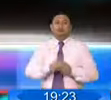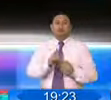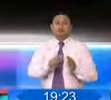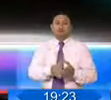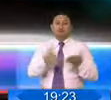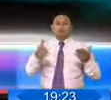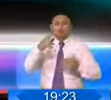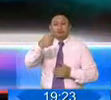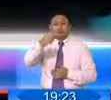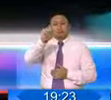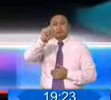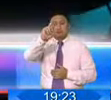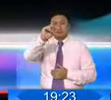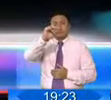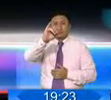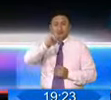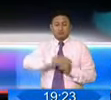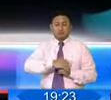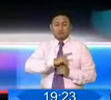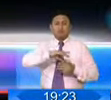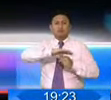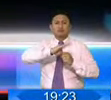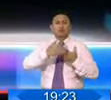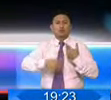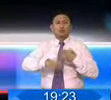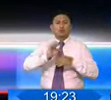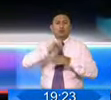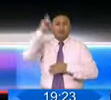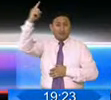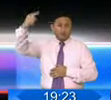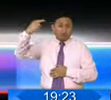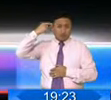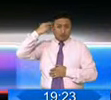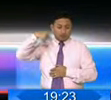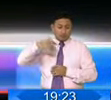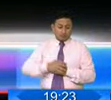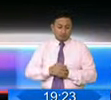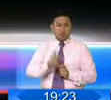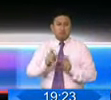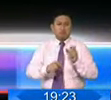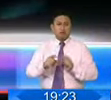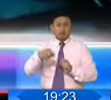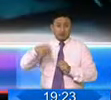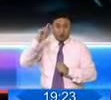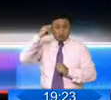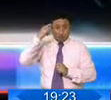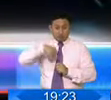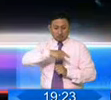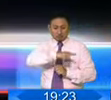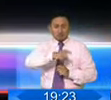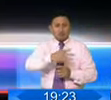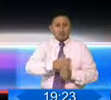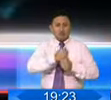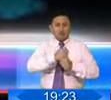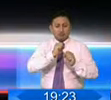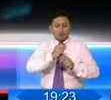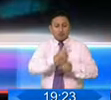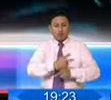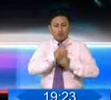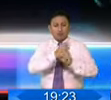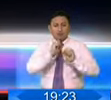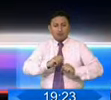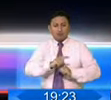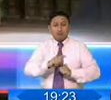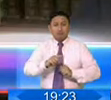británico The Guardian, en la Embajada de Ecuador en Londres habrían existido agentes y seguridad contratada por el gobierno ecuatoriano para proteger y también espiar